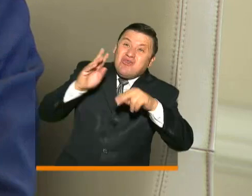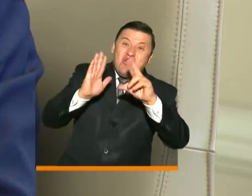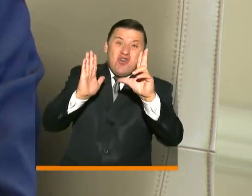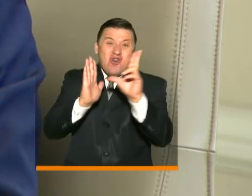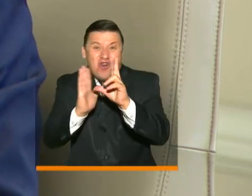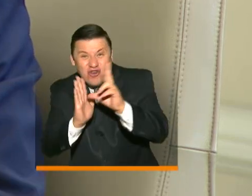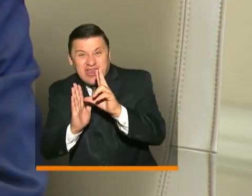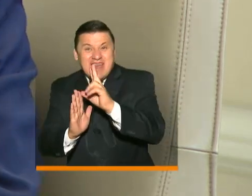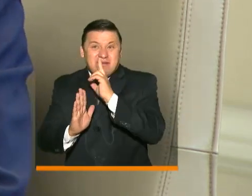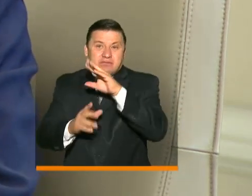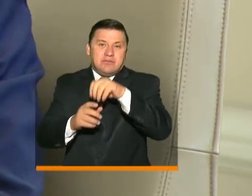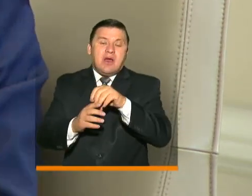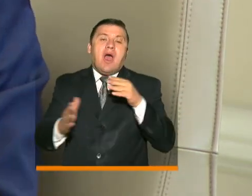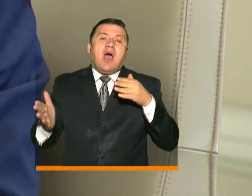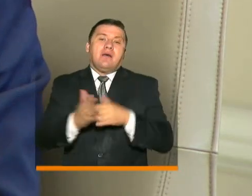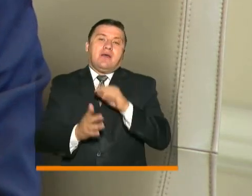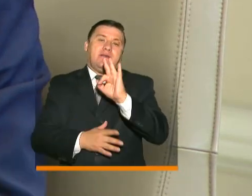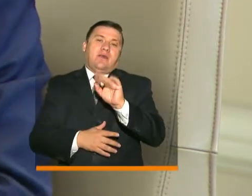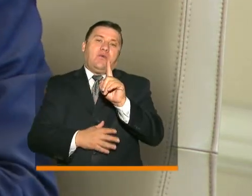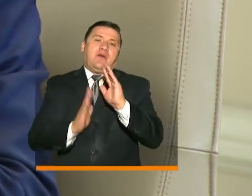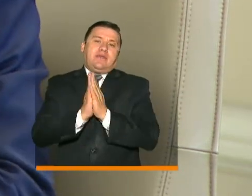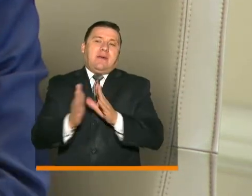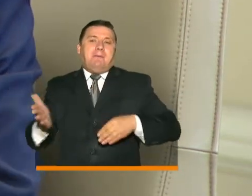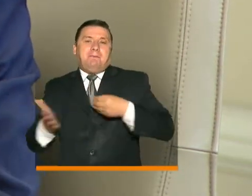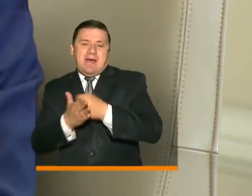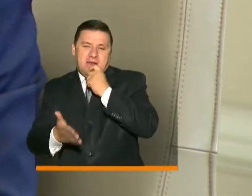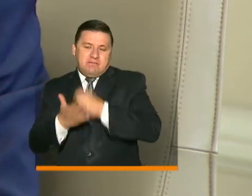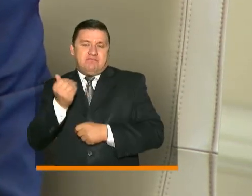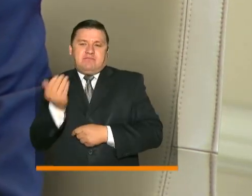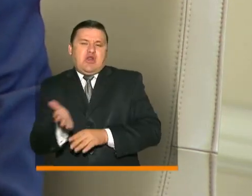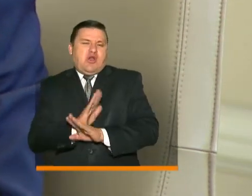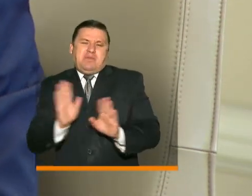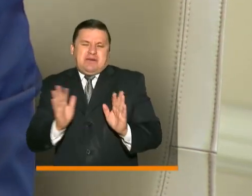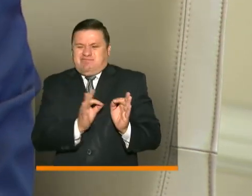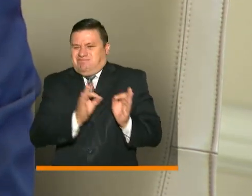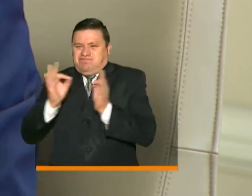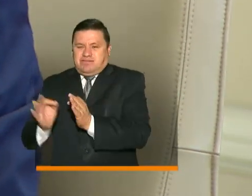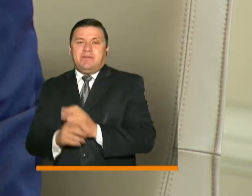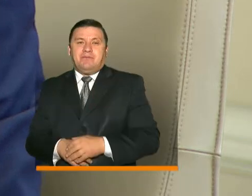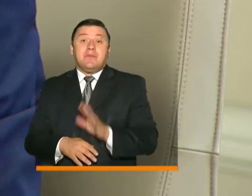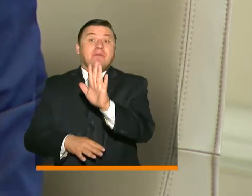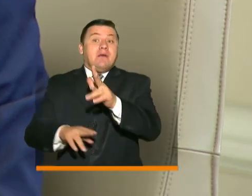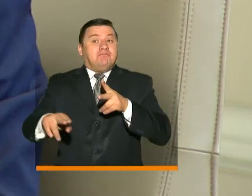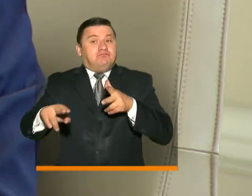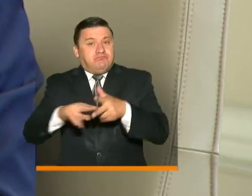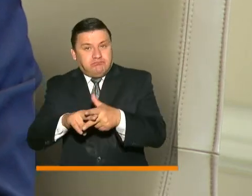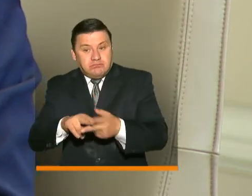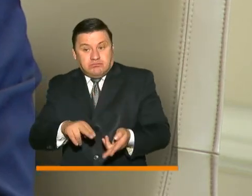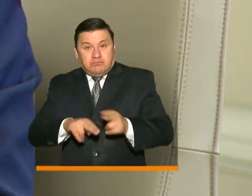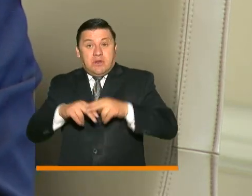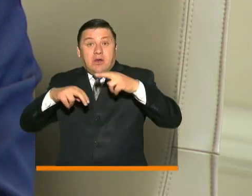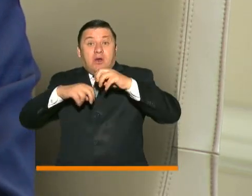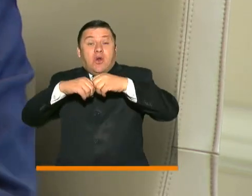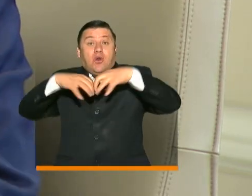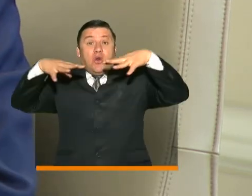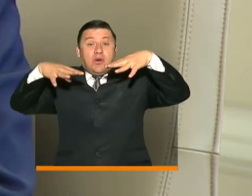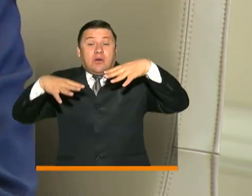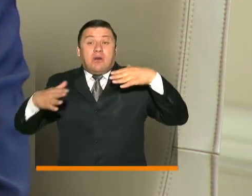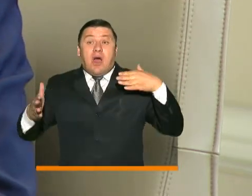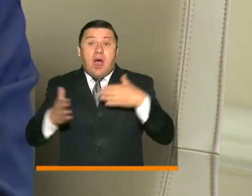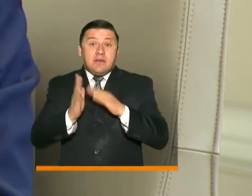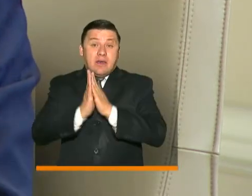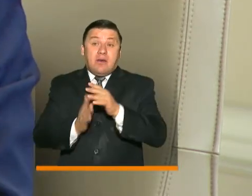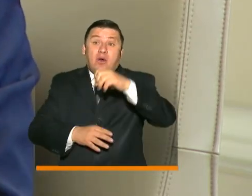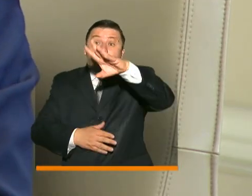y hoteleros hasta el 31 de diciembre. En segundo lugar, la suspensión temporal de la sobretasa a la energía hasta diciembre de